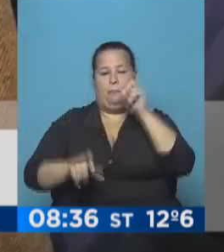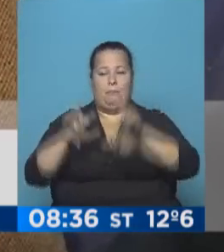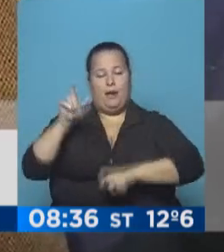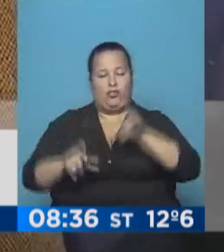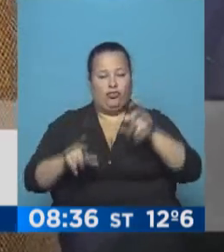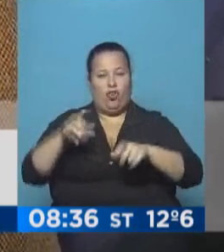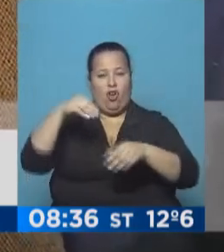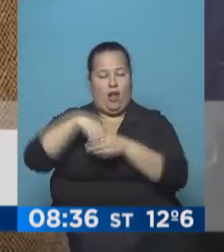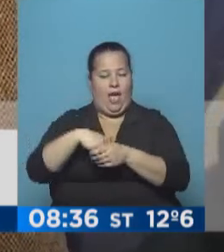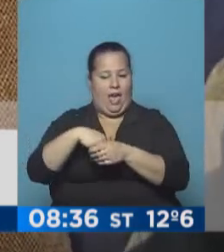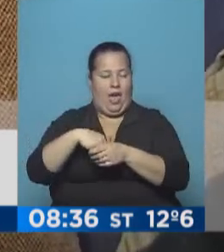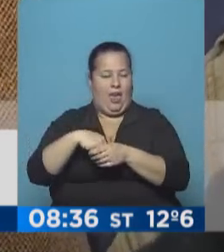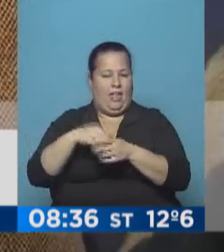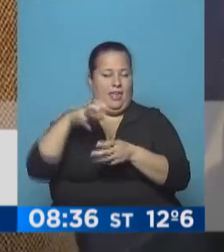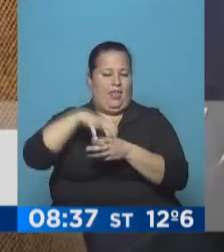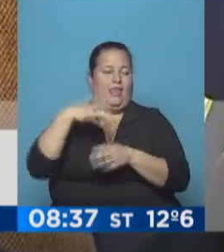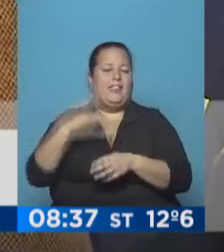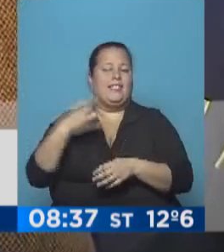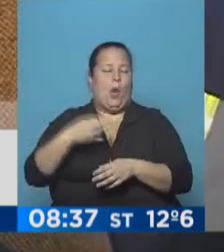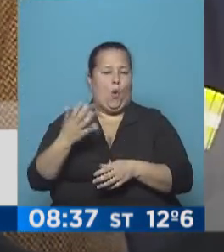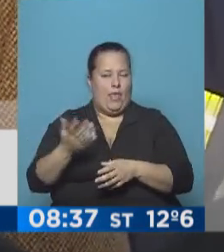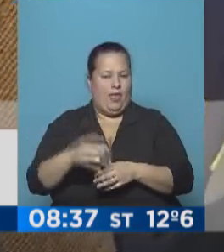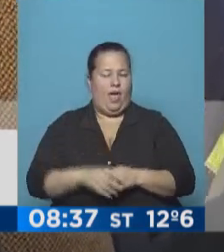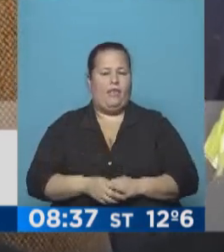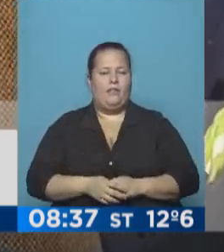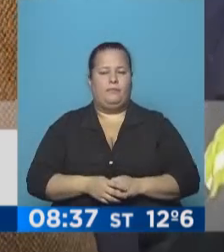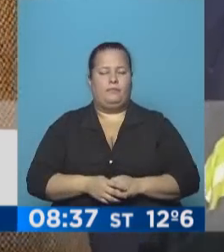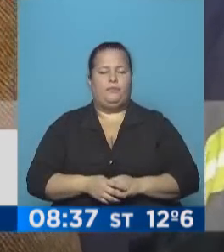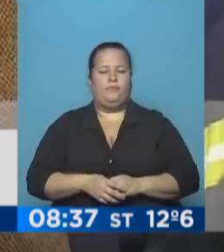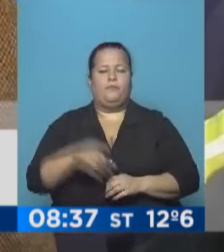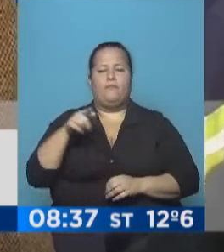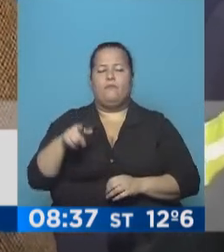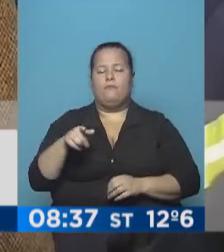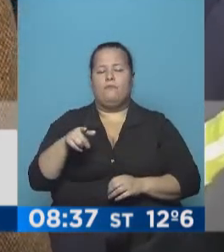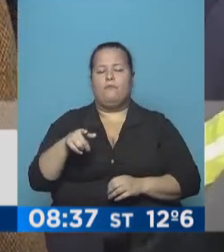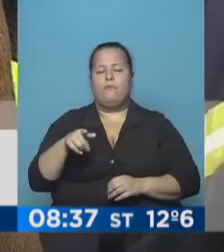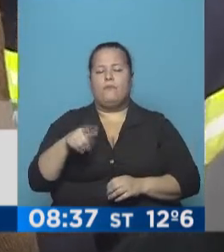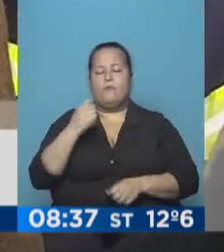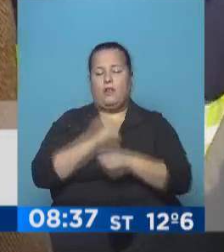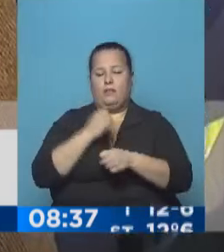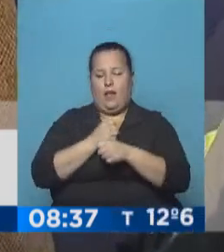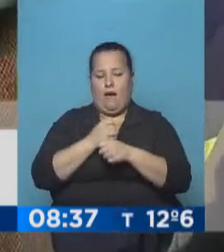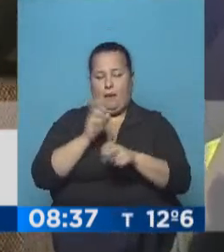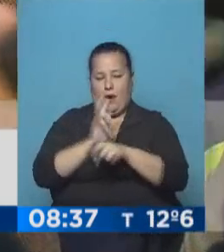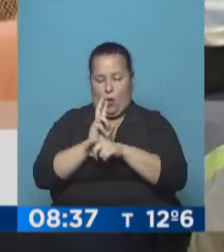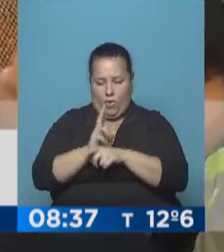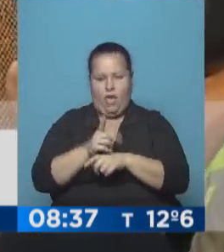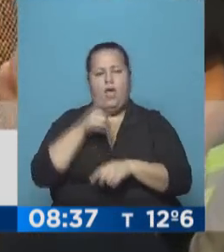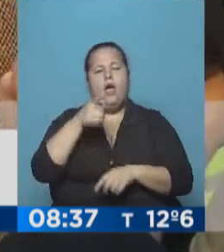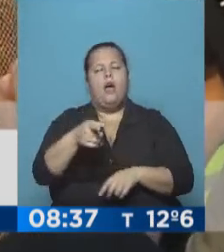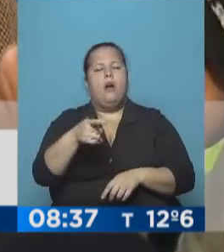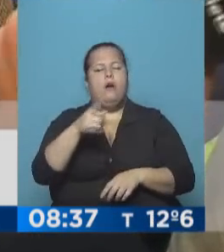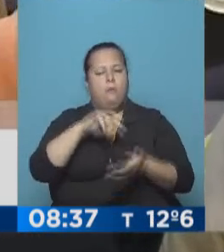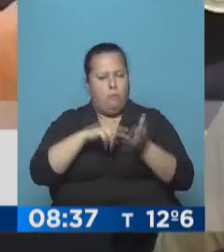está en la agencia de seguridad que hace las tareas de brigada. ¿Ustedes tienen